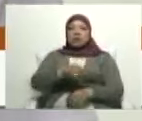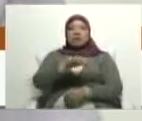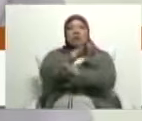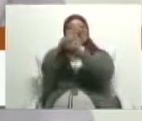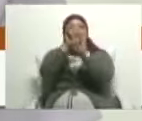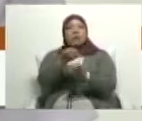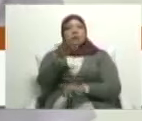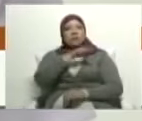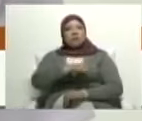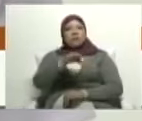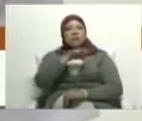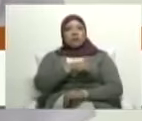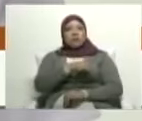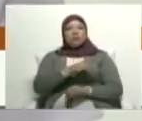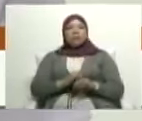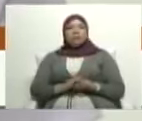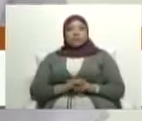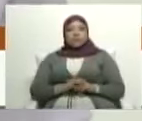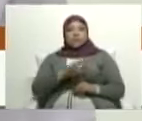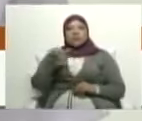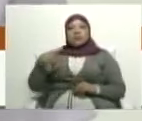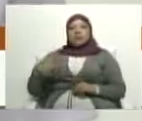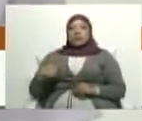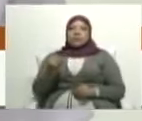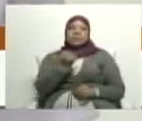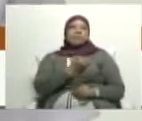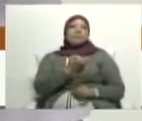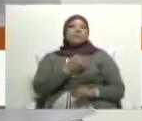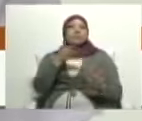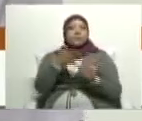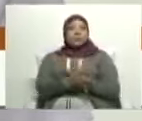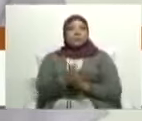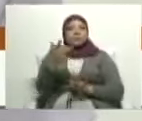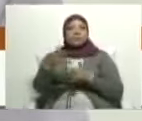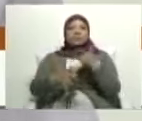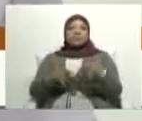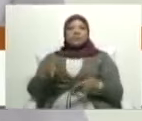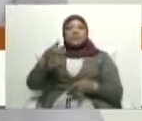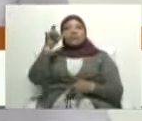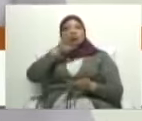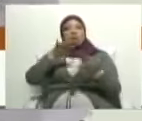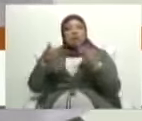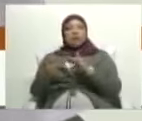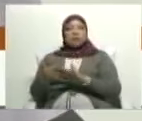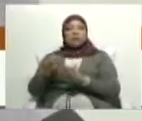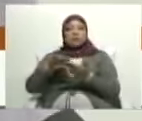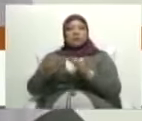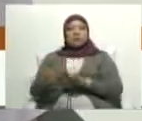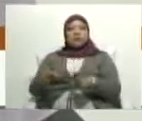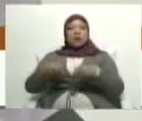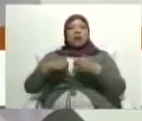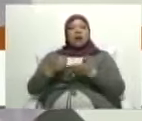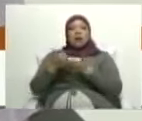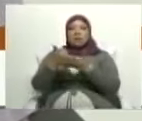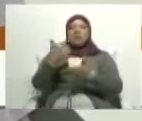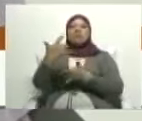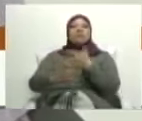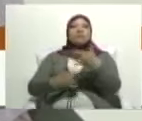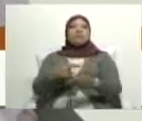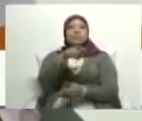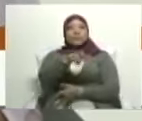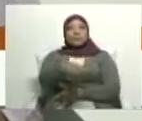felicidad social. En nuestra identidad también está el ser colectivo, en ayudar al otro, la